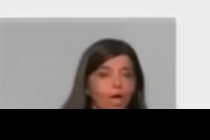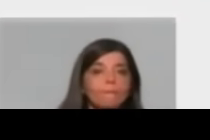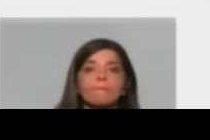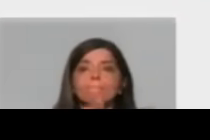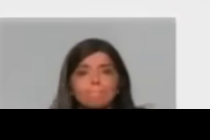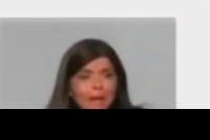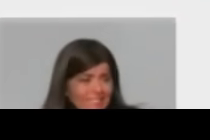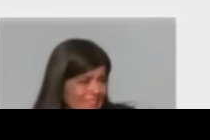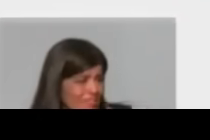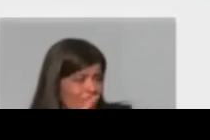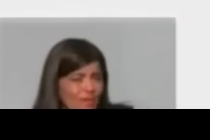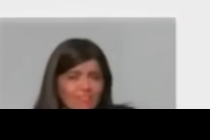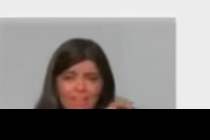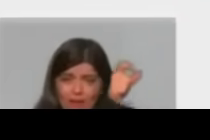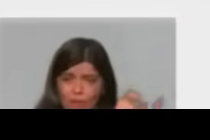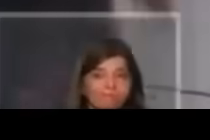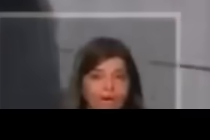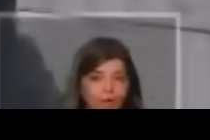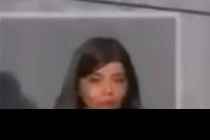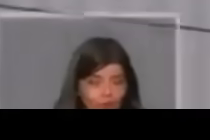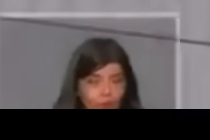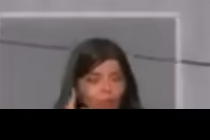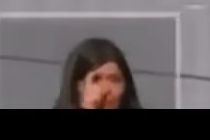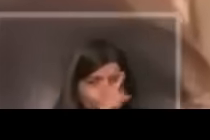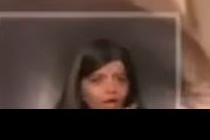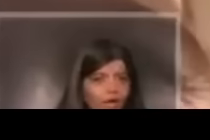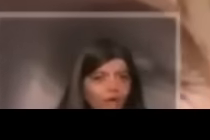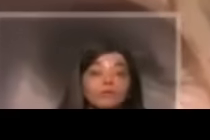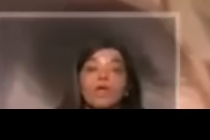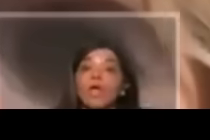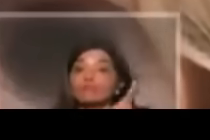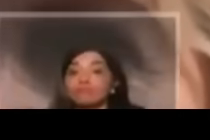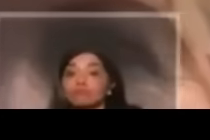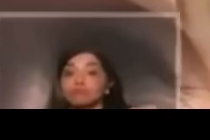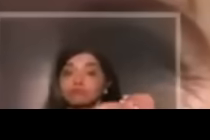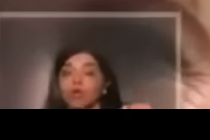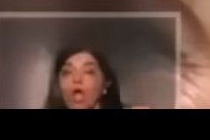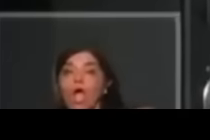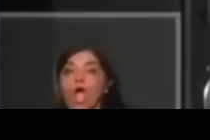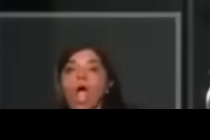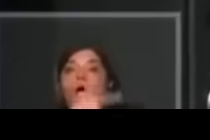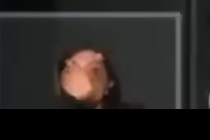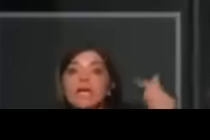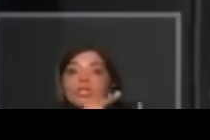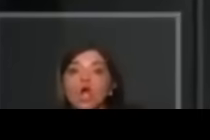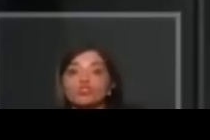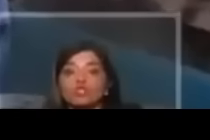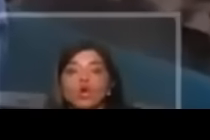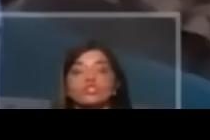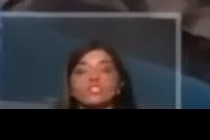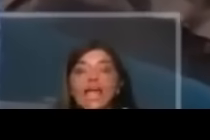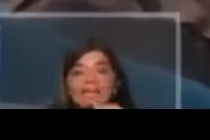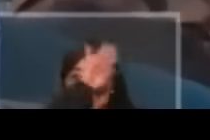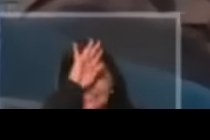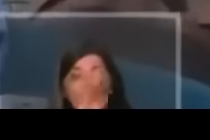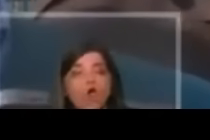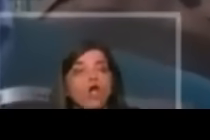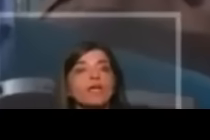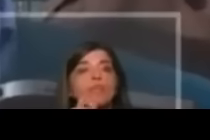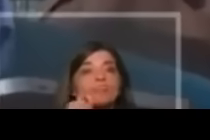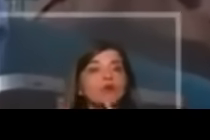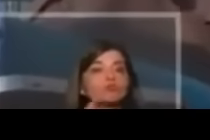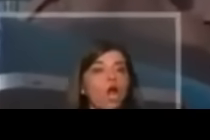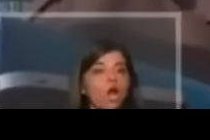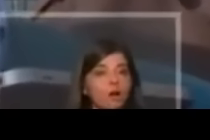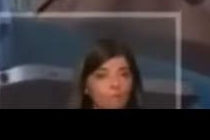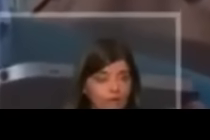droga arriesgando su destitución Duque es respaldado por el partido social cristiano y parlamentarios que renunciaron a republicanos tras estos